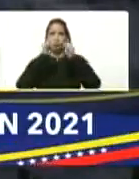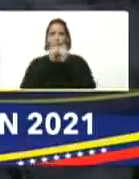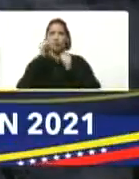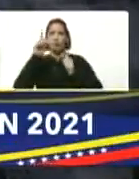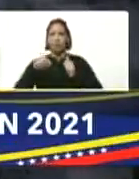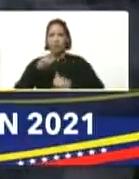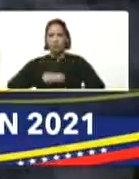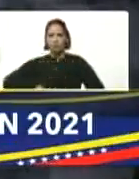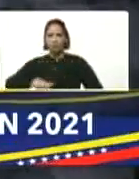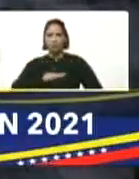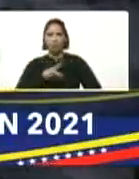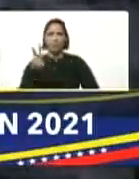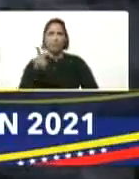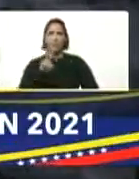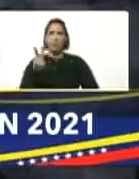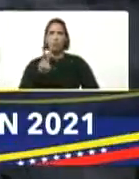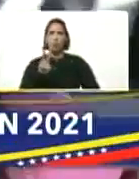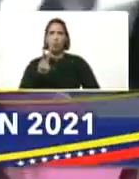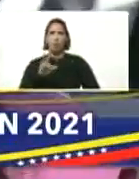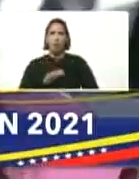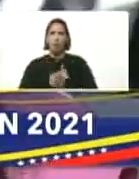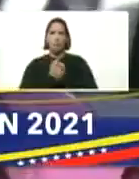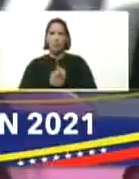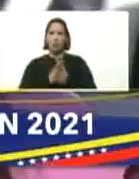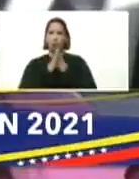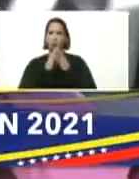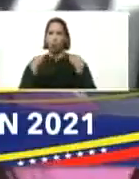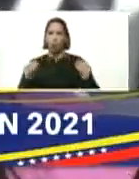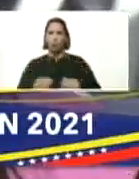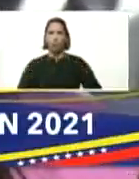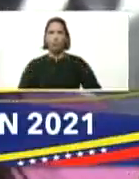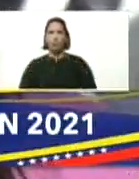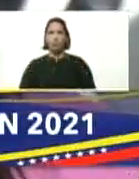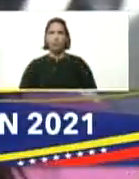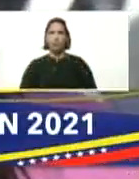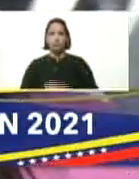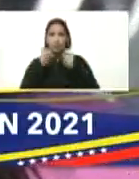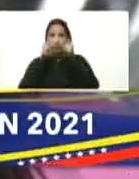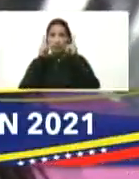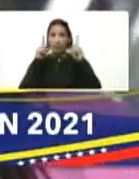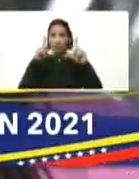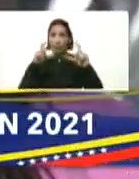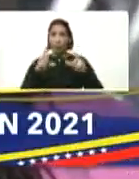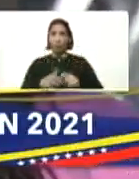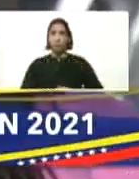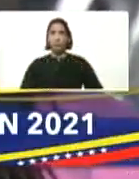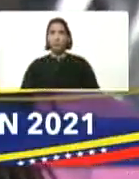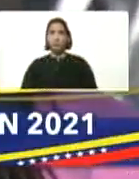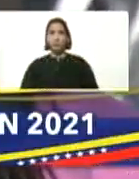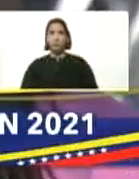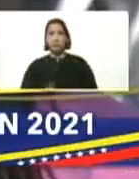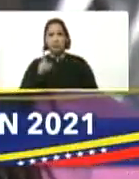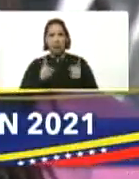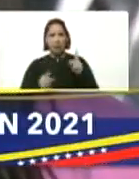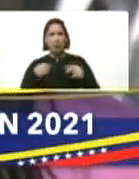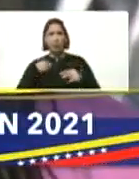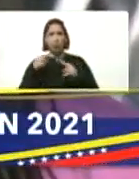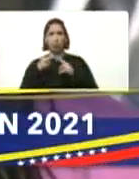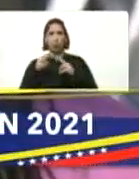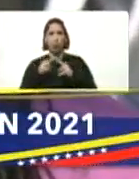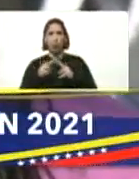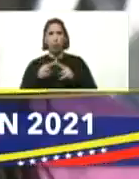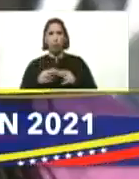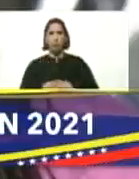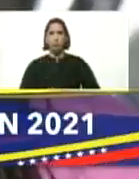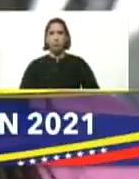país. Soy amigo de Ana, amigo de Pepe, amigo de su hija. Mira, pero que estoy descubriendo en esta foto a alguien que yo conozco. ¿A quién? Vamos a